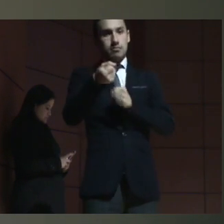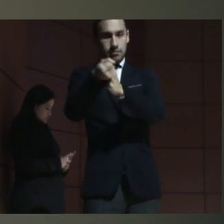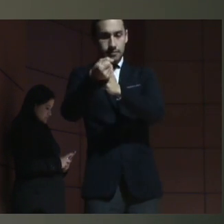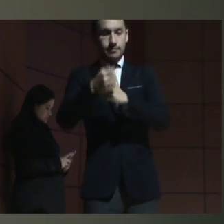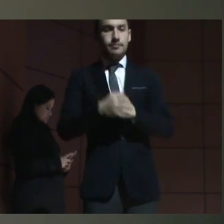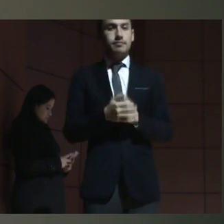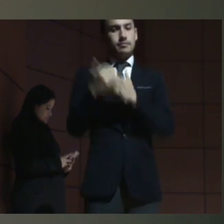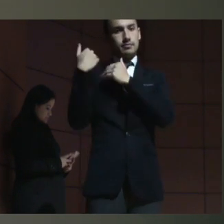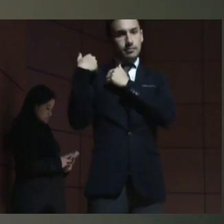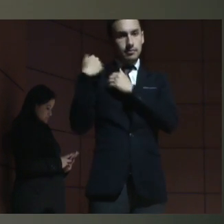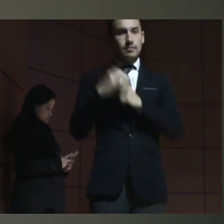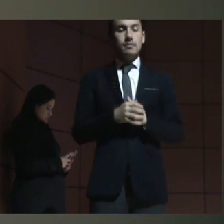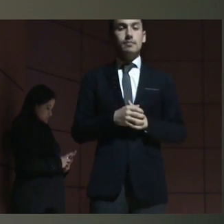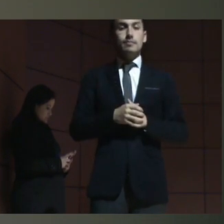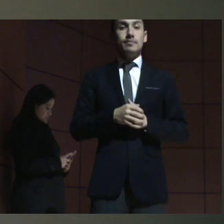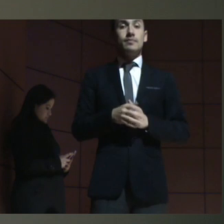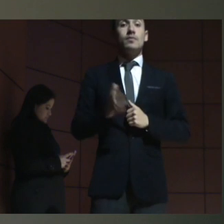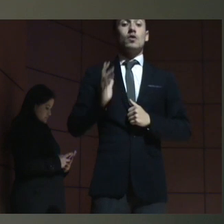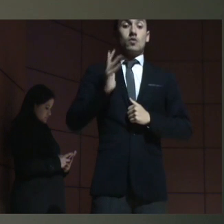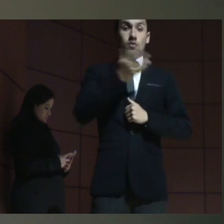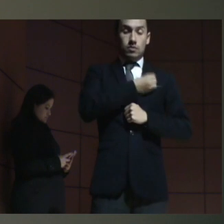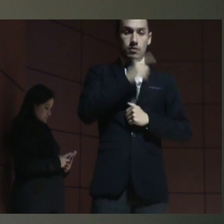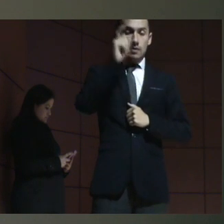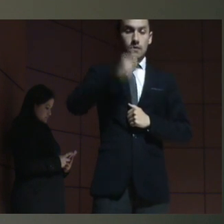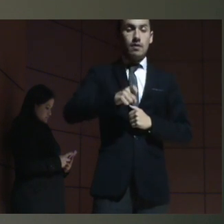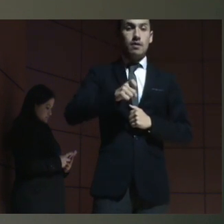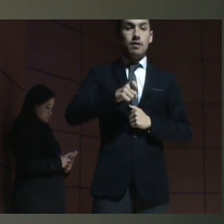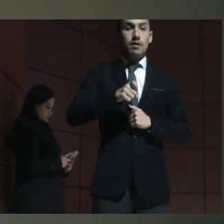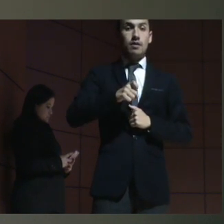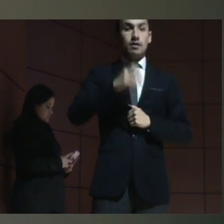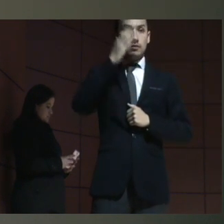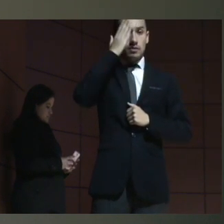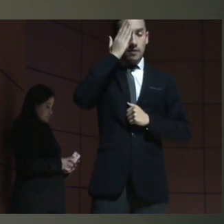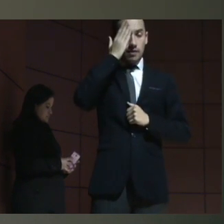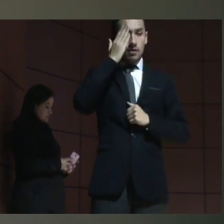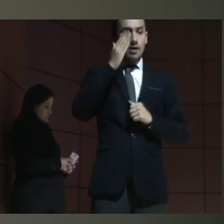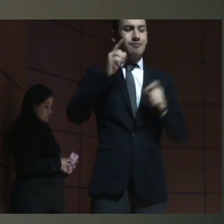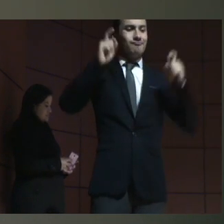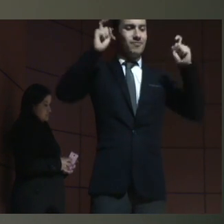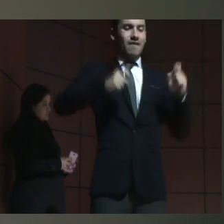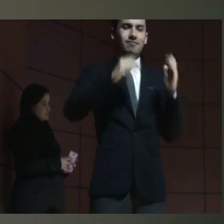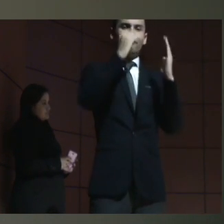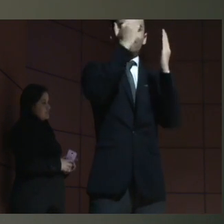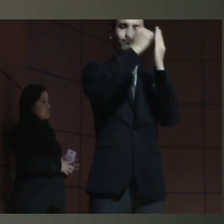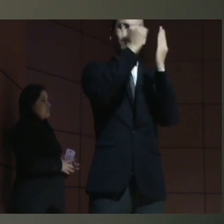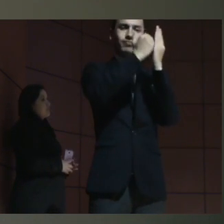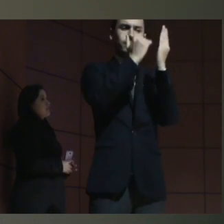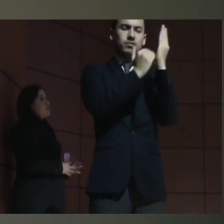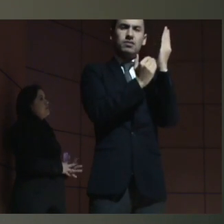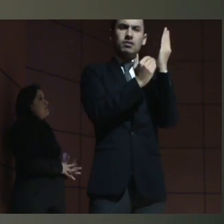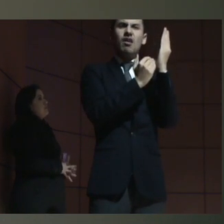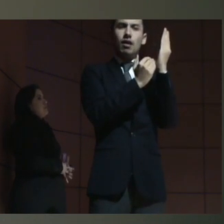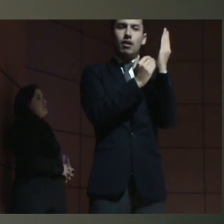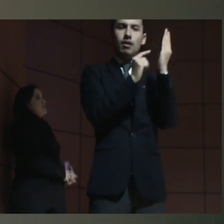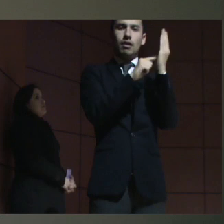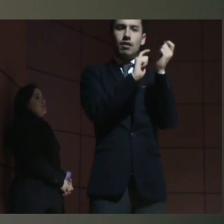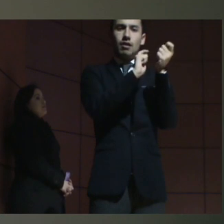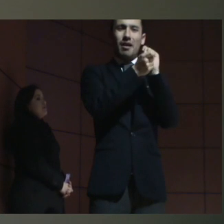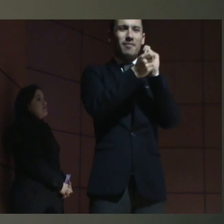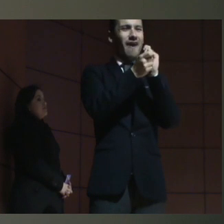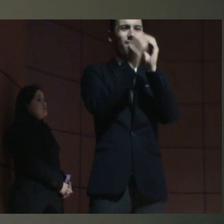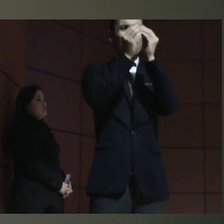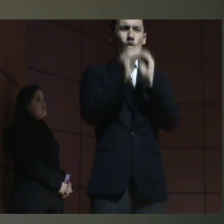nosotros tenemos que llegar a cumplir con ese con el deber ser de las cosas que es hacer desaparecer la figura de la